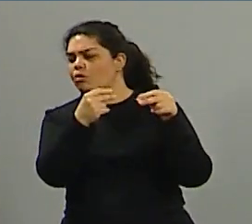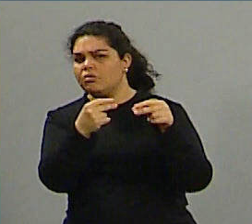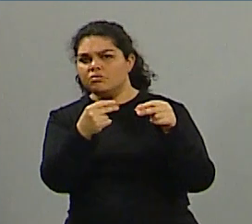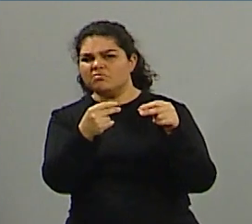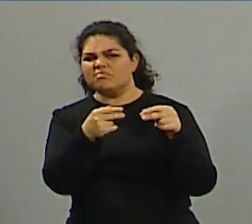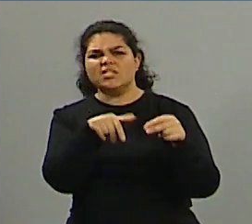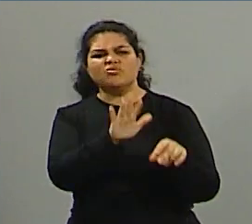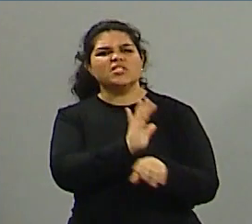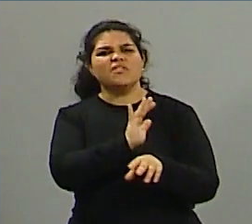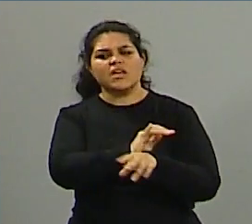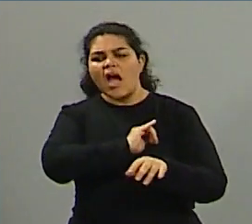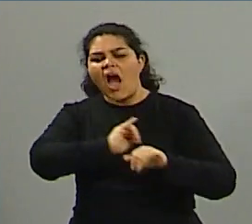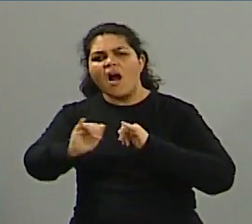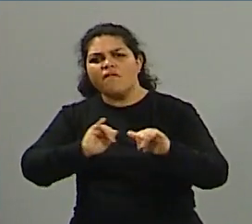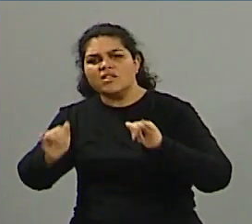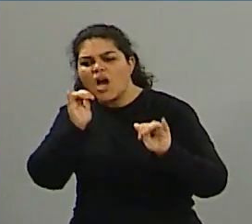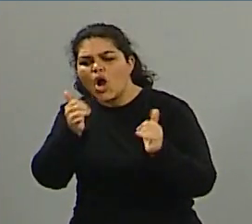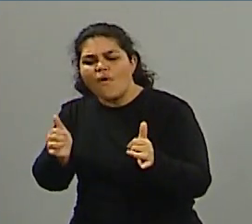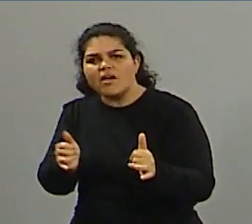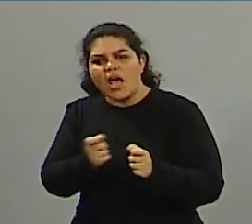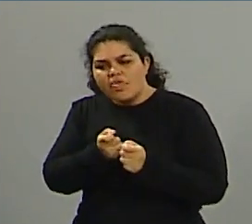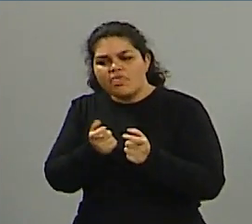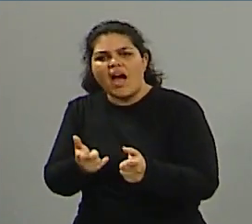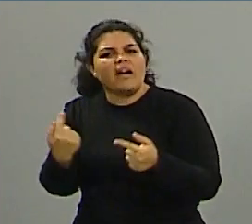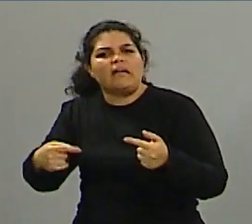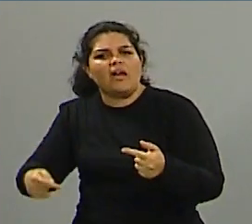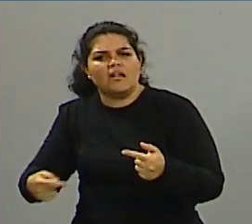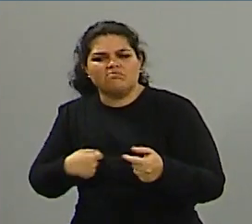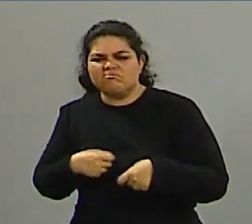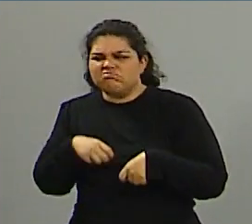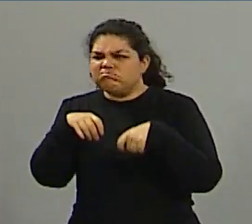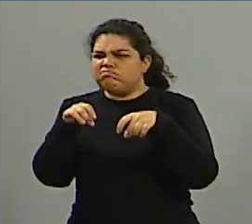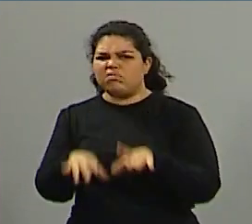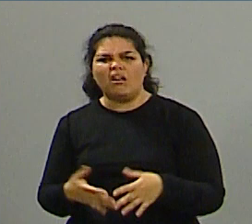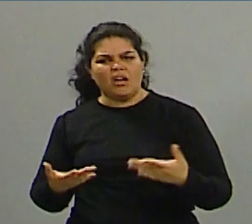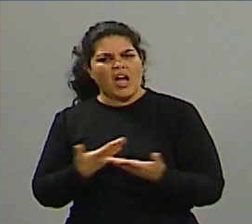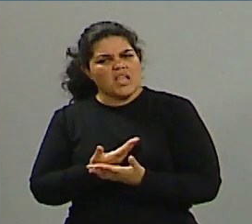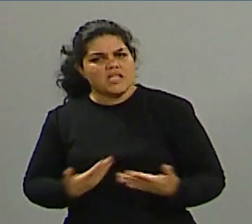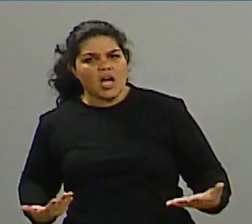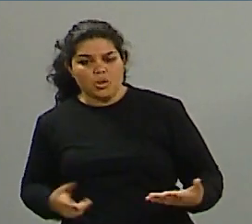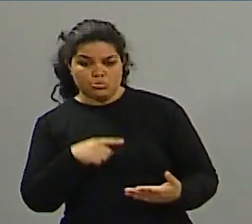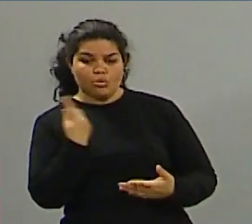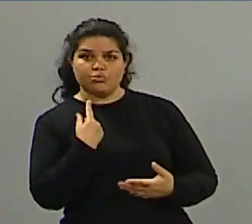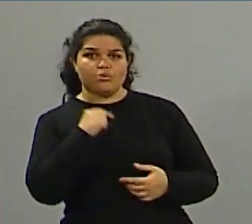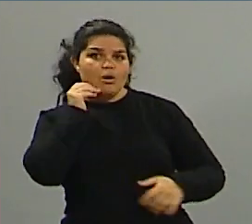cual, sin duda. Entonces, creo que la mirada, nosotros somos los referentes de nuestros jóvenes.